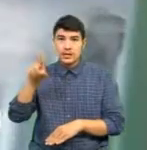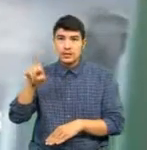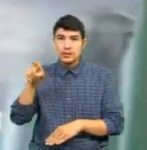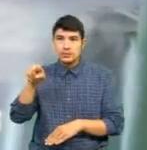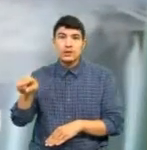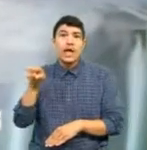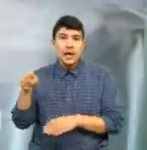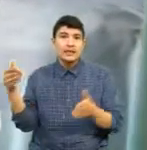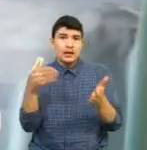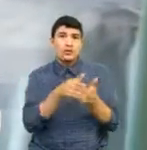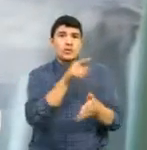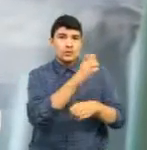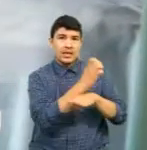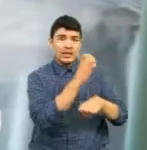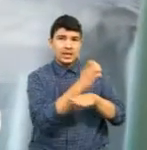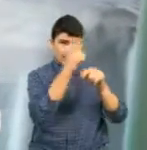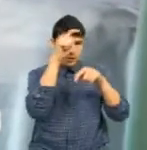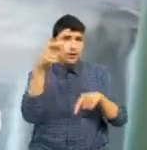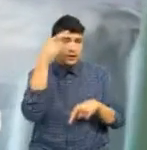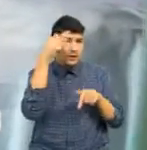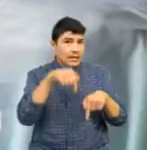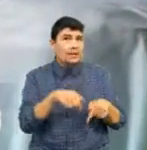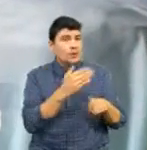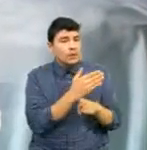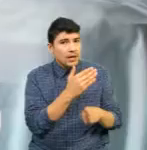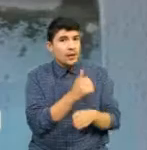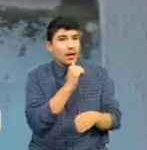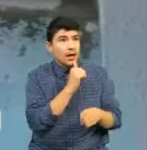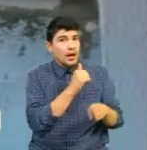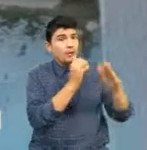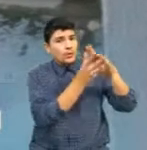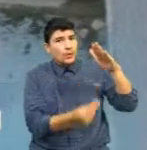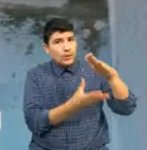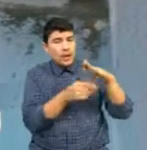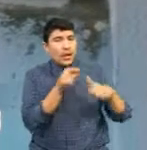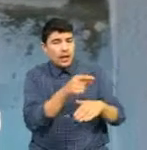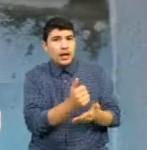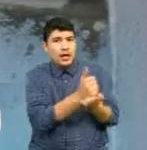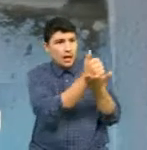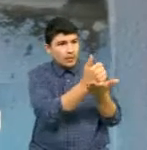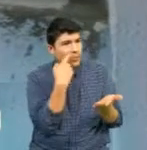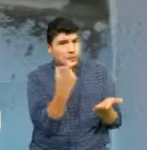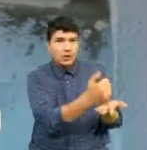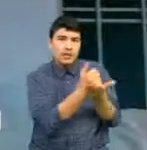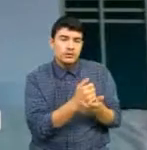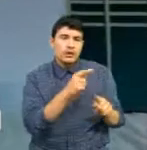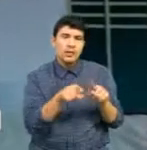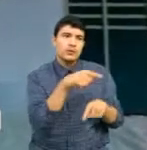serios problemas de humedad en su vivienda en el barrio san bernardo él ha buscado la intervención de las entidades encargadas